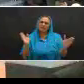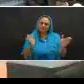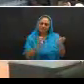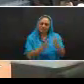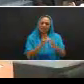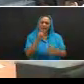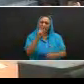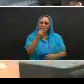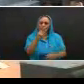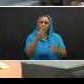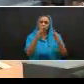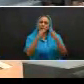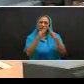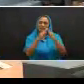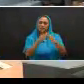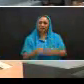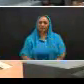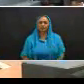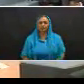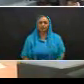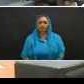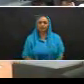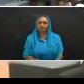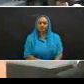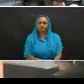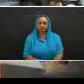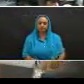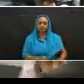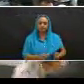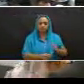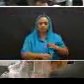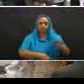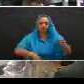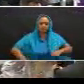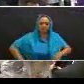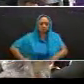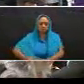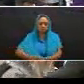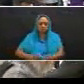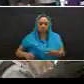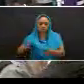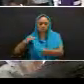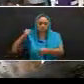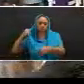si te has visto identificado en una parte del mensaje,